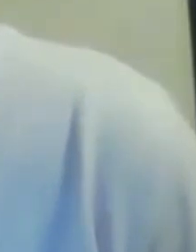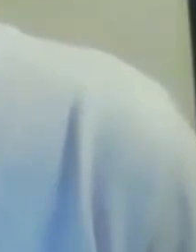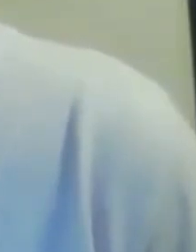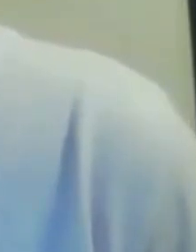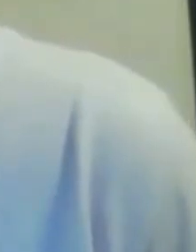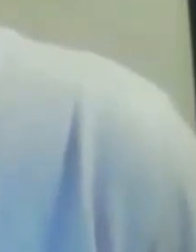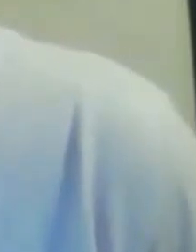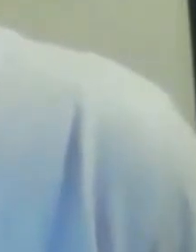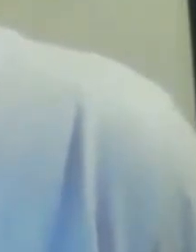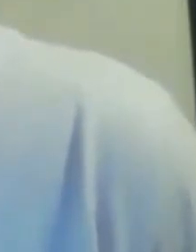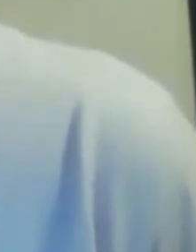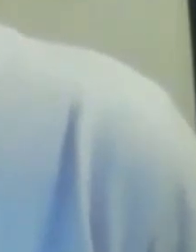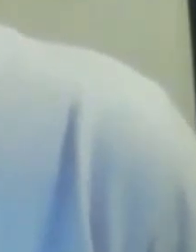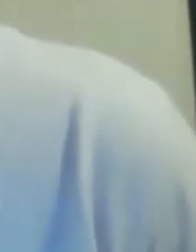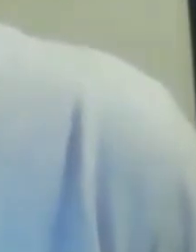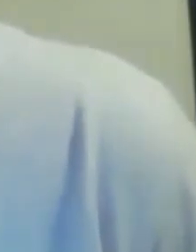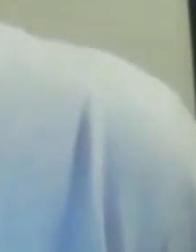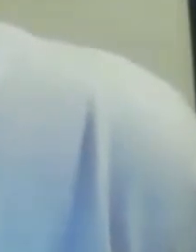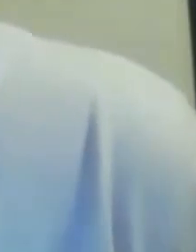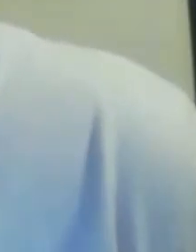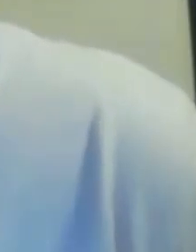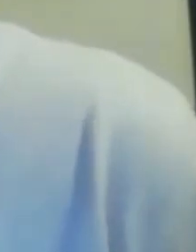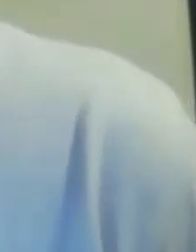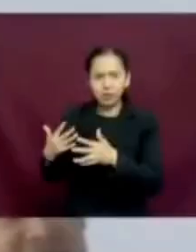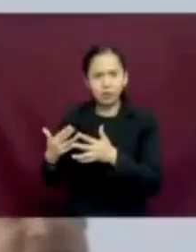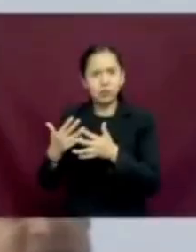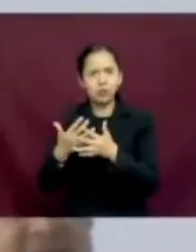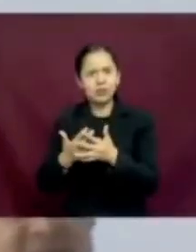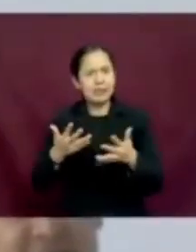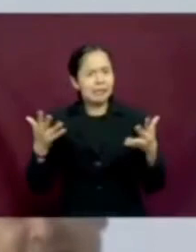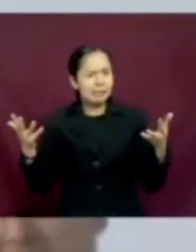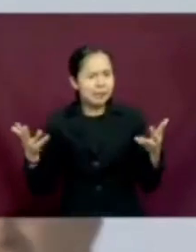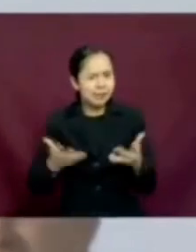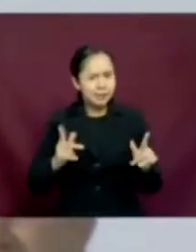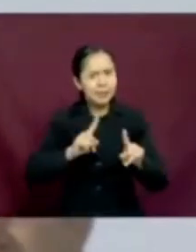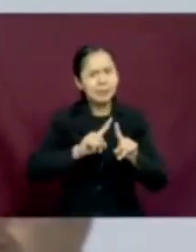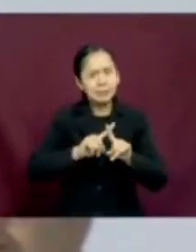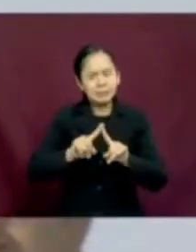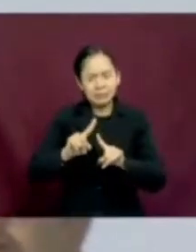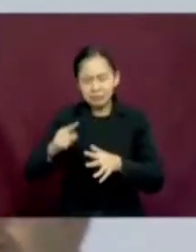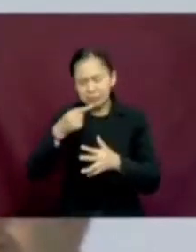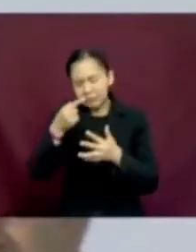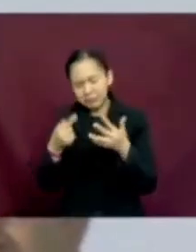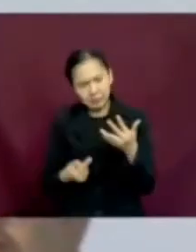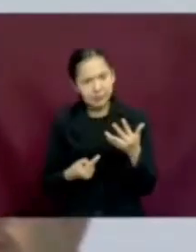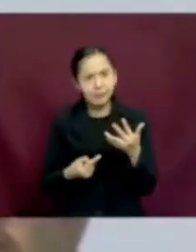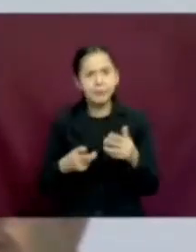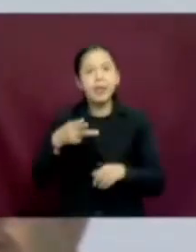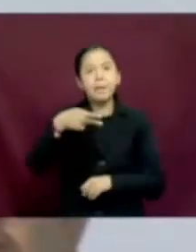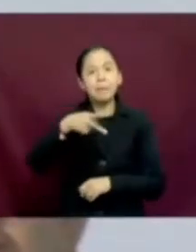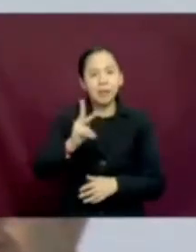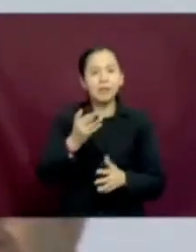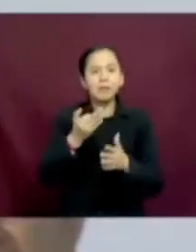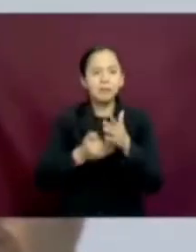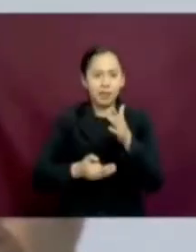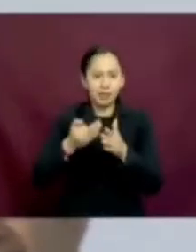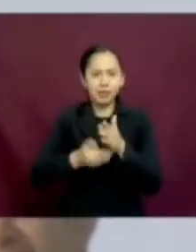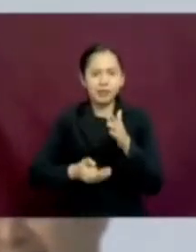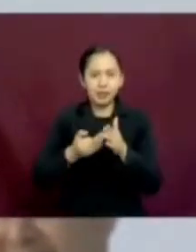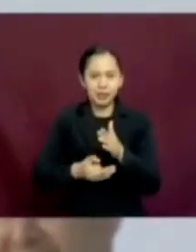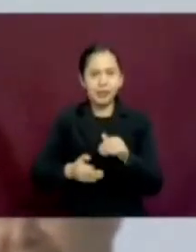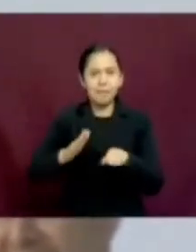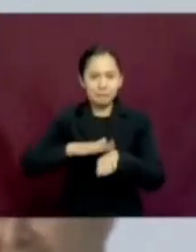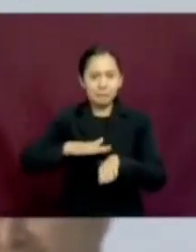continuidad en una forma de gobernar y de entender al país. Continuidad que permitirá frenar el derroche,